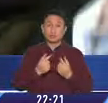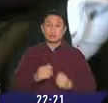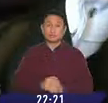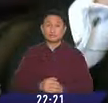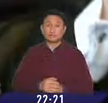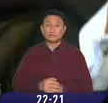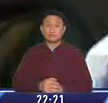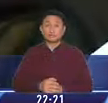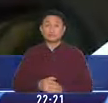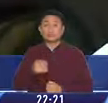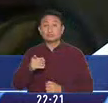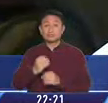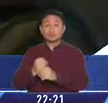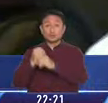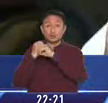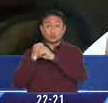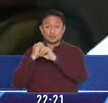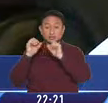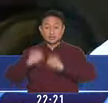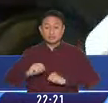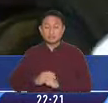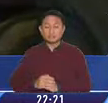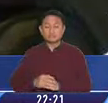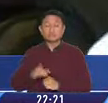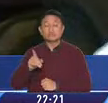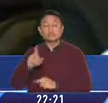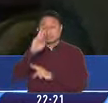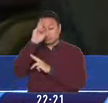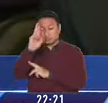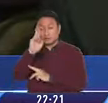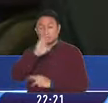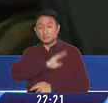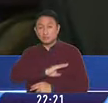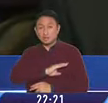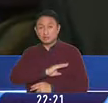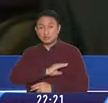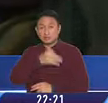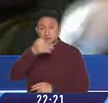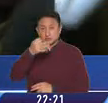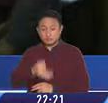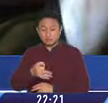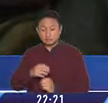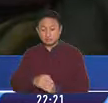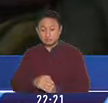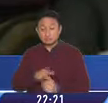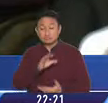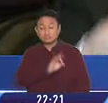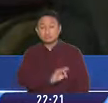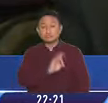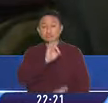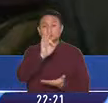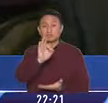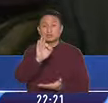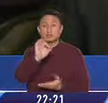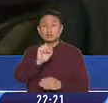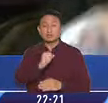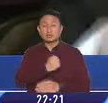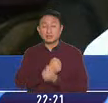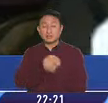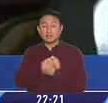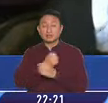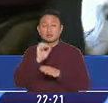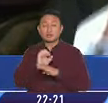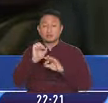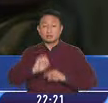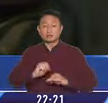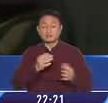que obligatoriamente, en el ejercicio moral y cívico, bajo una representación patriótica, diferir